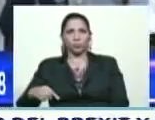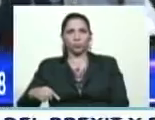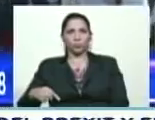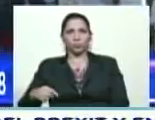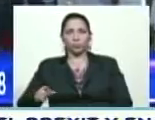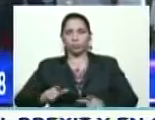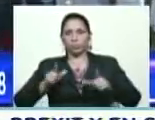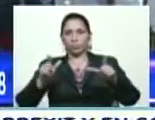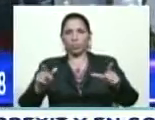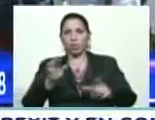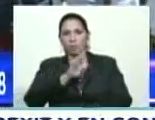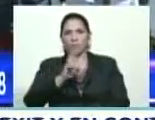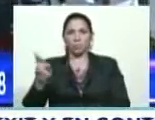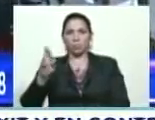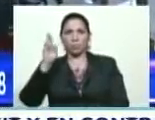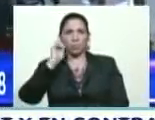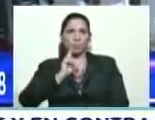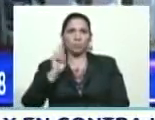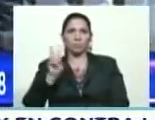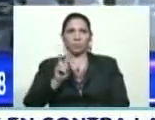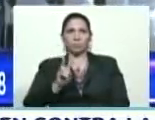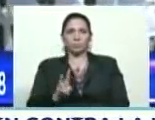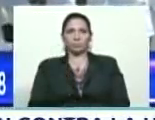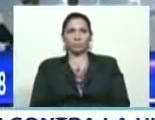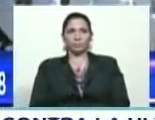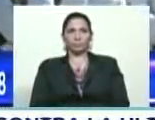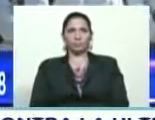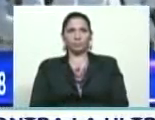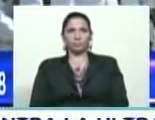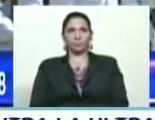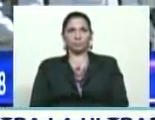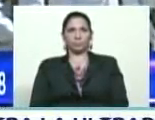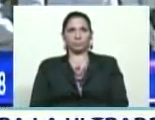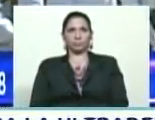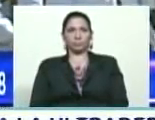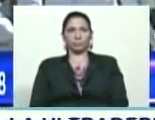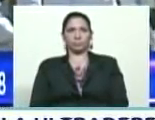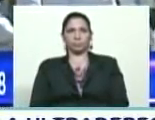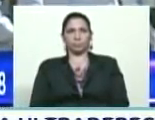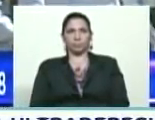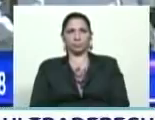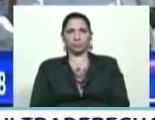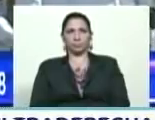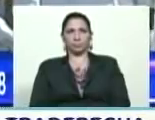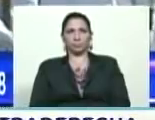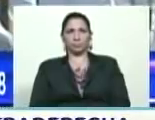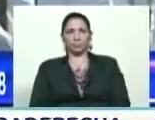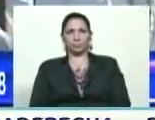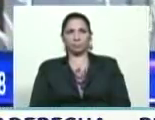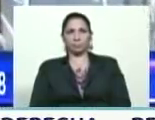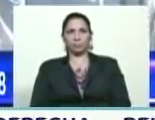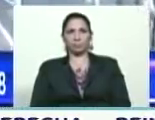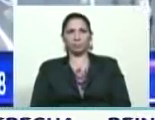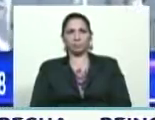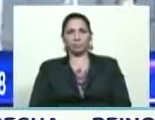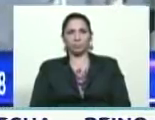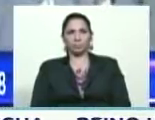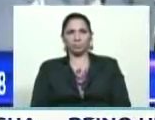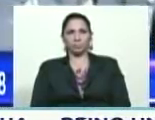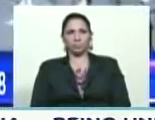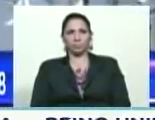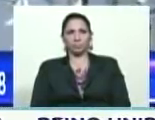la República Bolivariana de Venezuela. ¡Atención! Eslava Gaspadin Vladimir Zelensky,